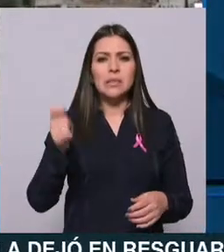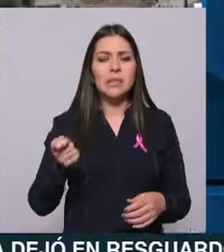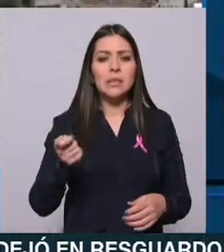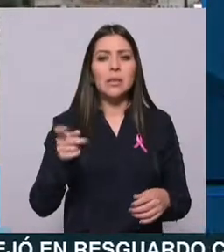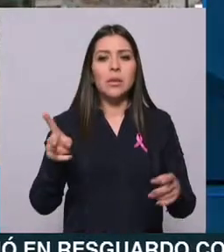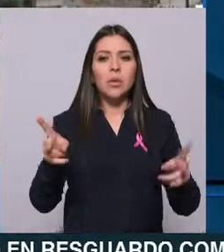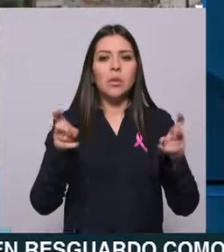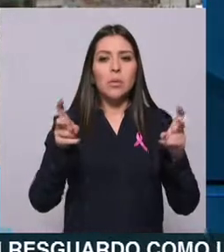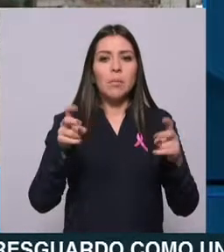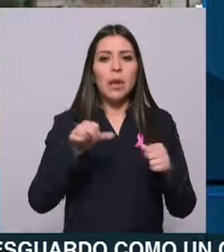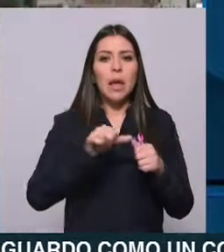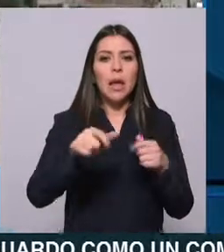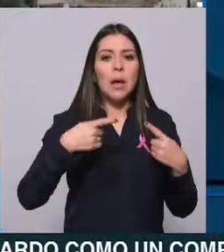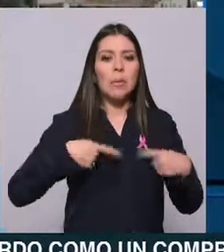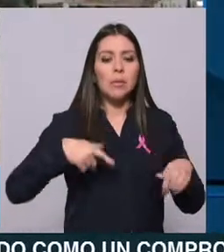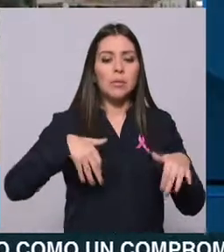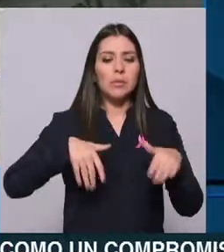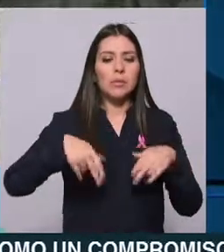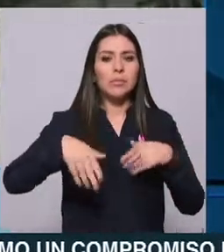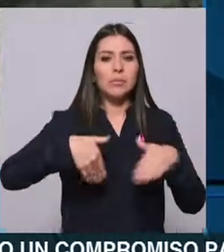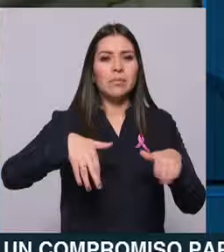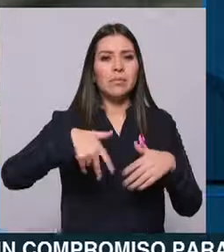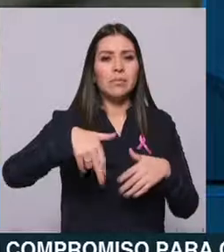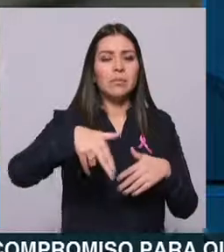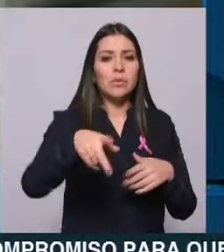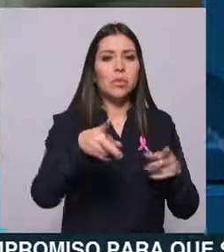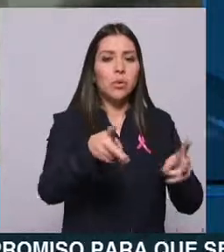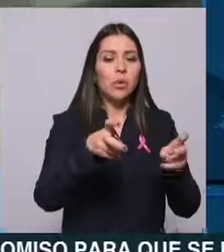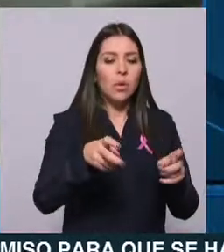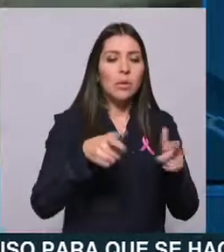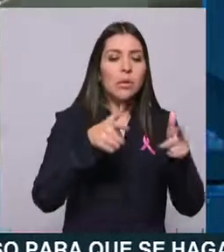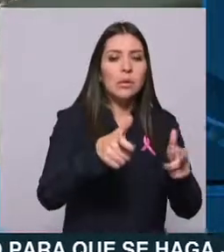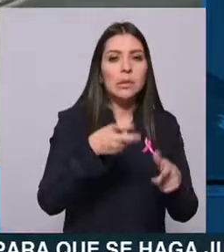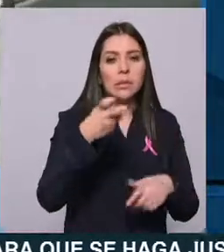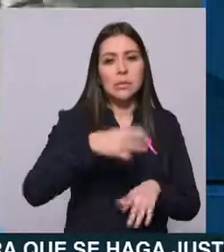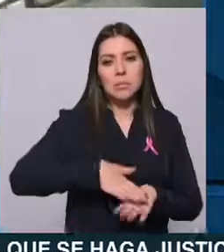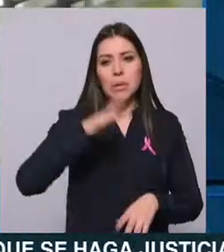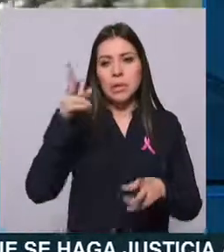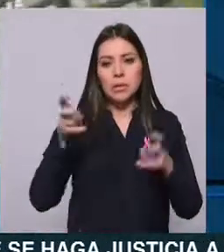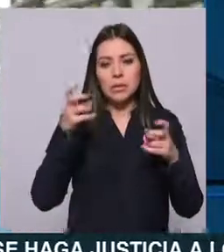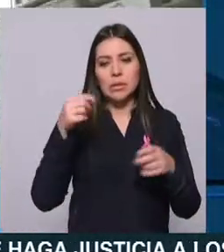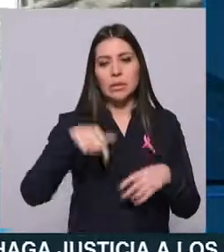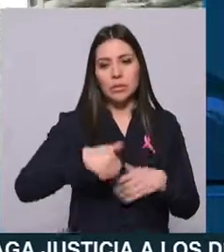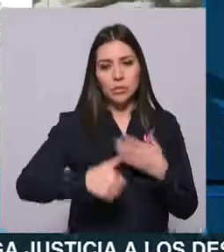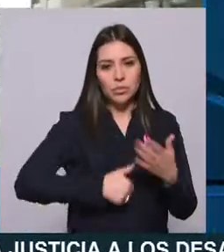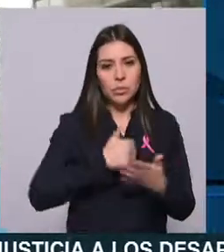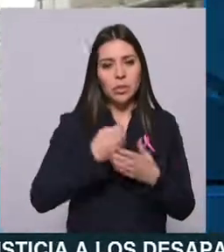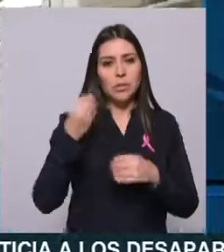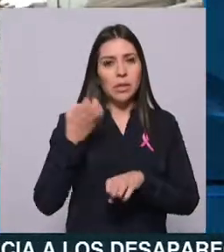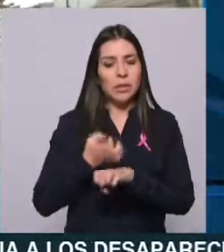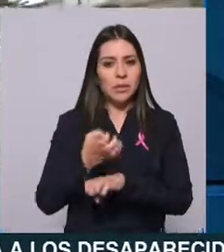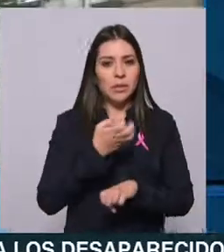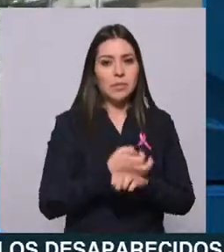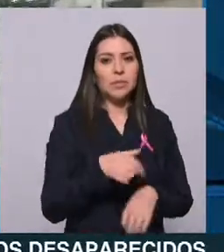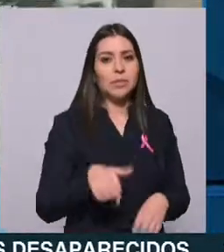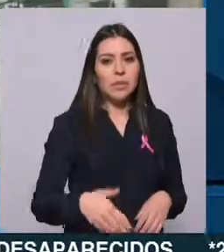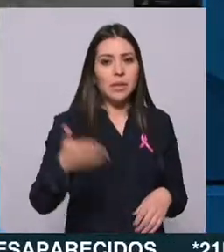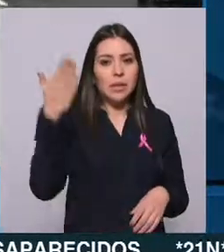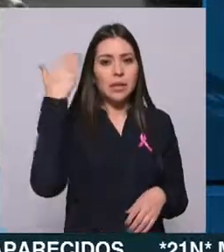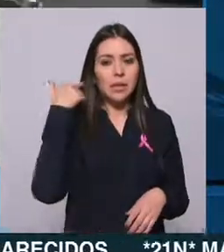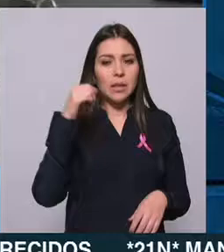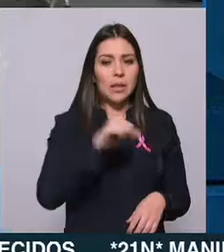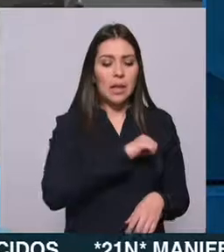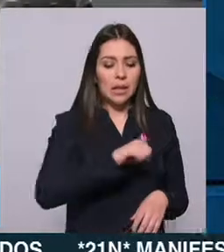a transeúnte. Es el que hay en toda la ciudad, seguramente en muchos estados. Pero aquí, insisto, éramos la tercera alcaldía